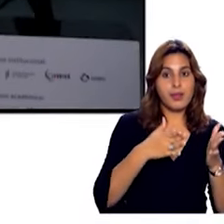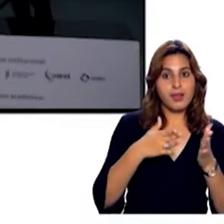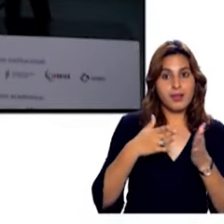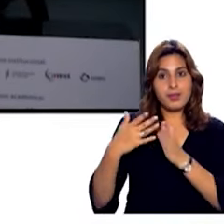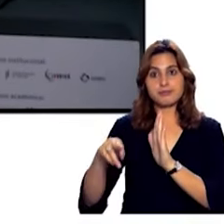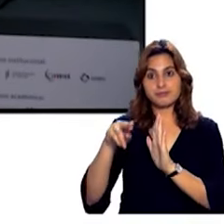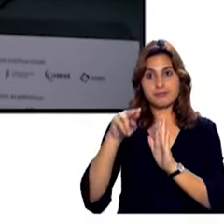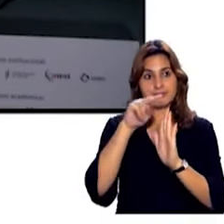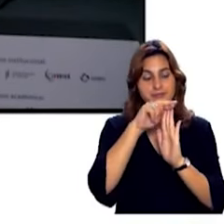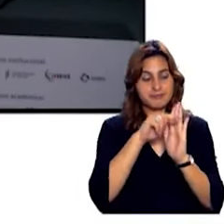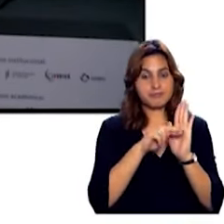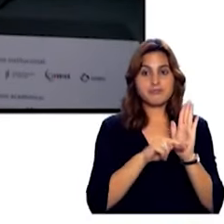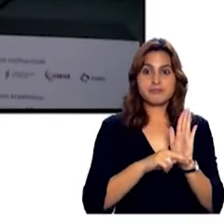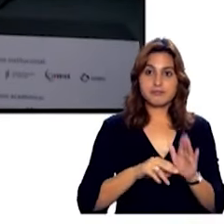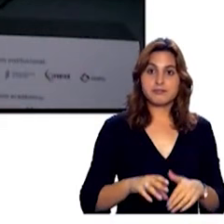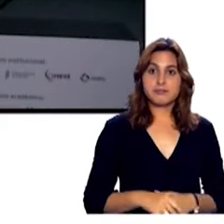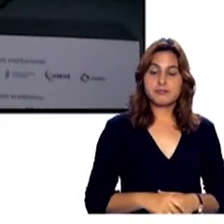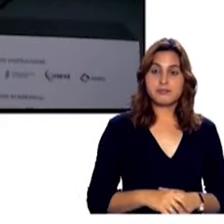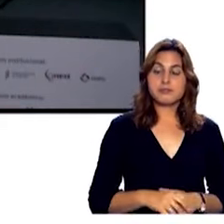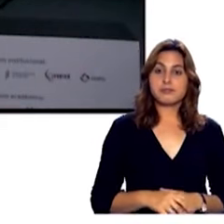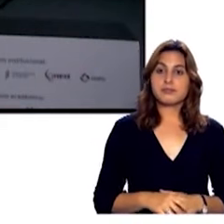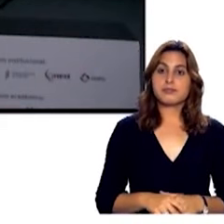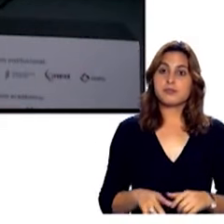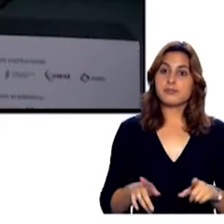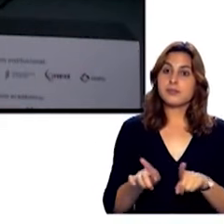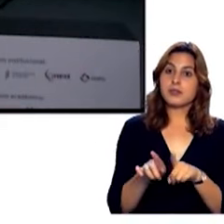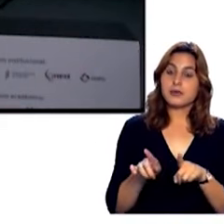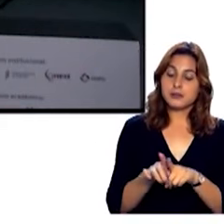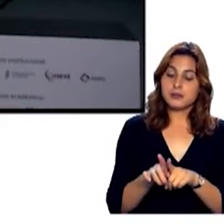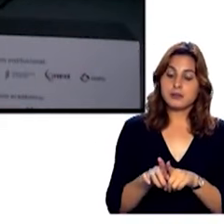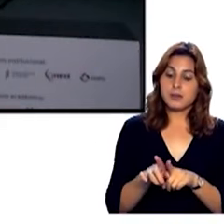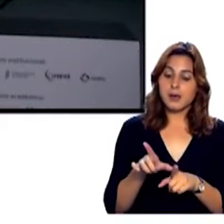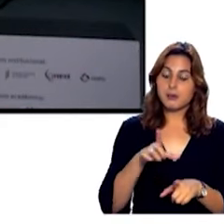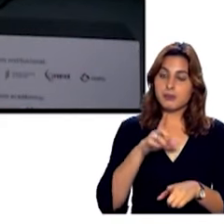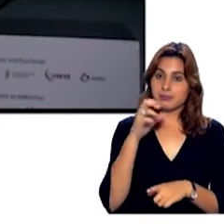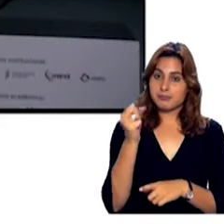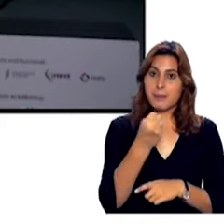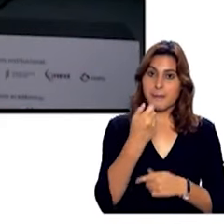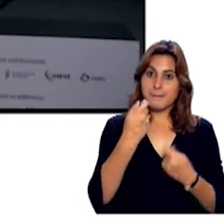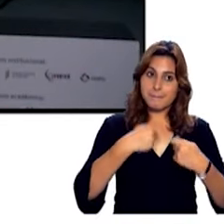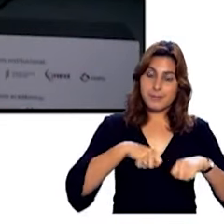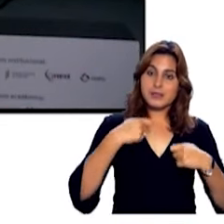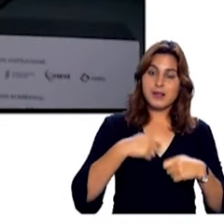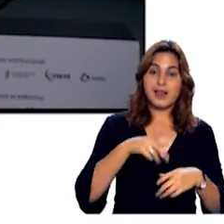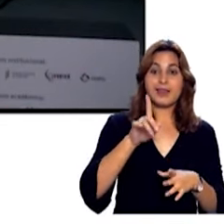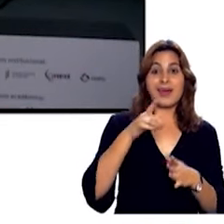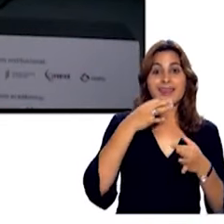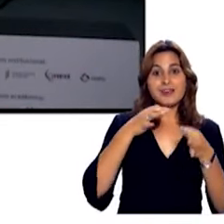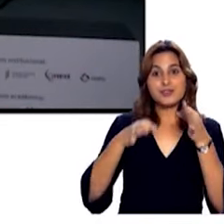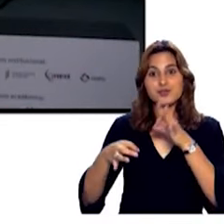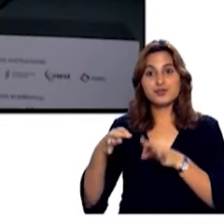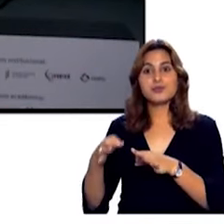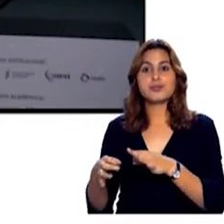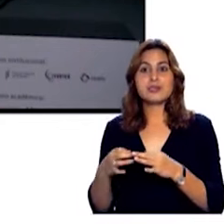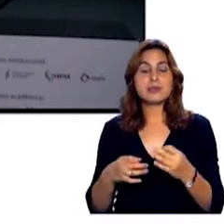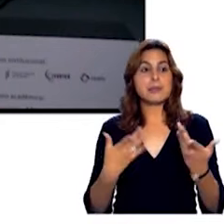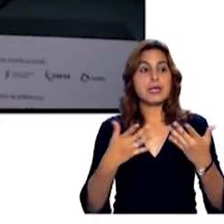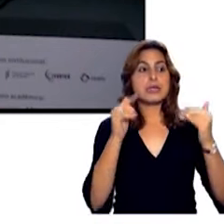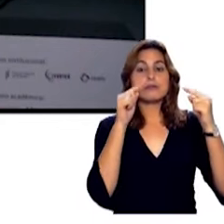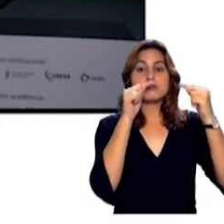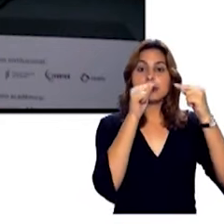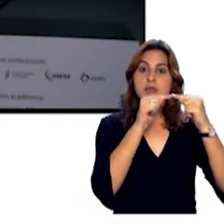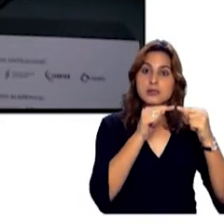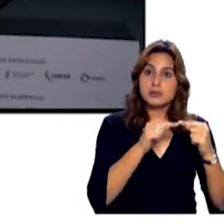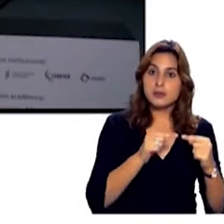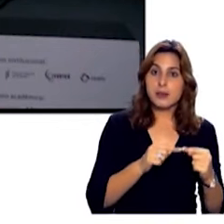requieren una actuación por parte del órgano supremo justicia para que fije esos contornos Y sealar Cuando existe esa especial gravedad Cuando existe